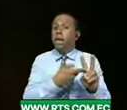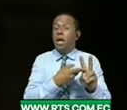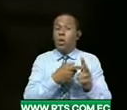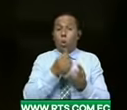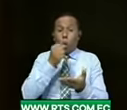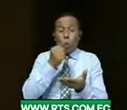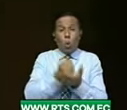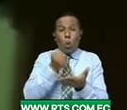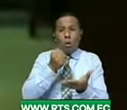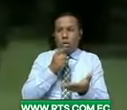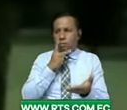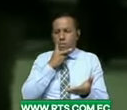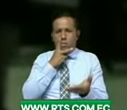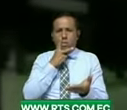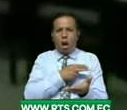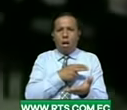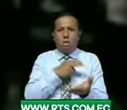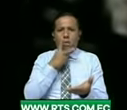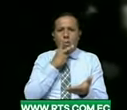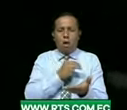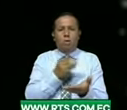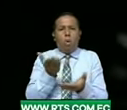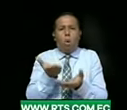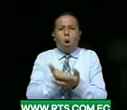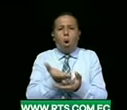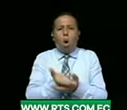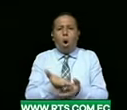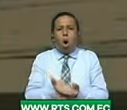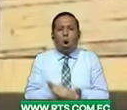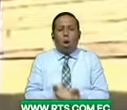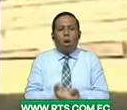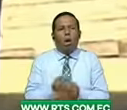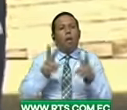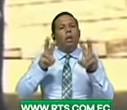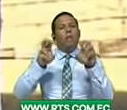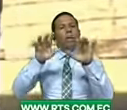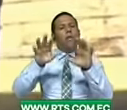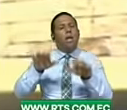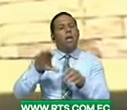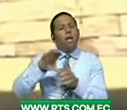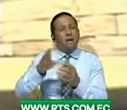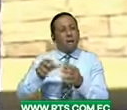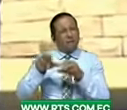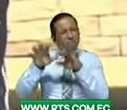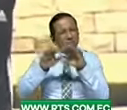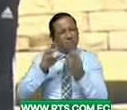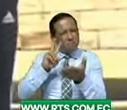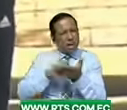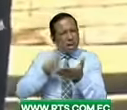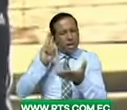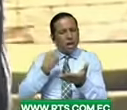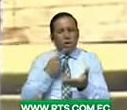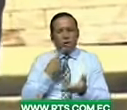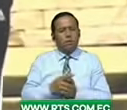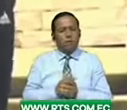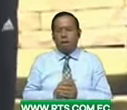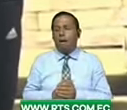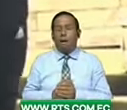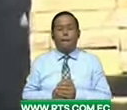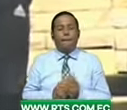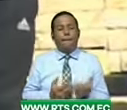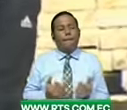y vulnerar el sistema de la Subsecretaría de Migración con la finalidad de movilizar a personas